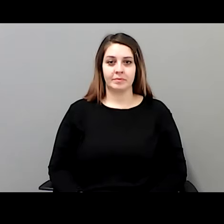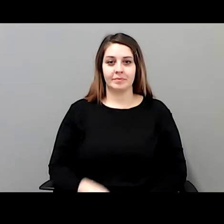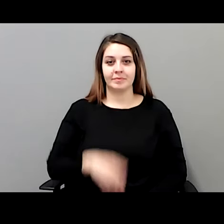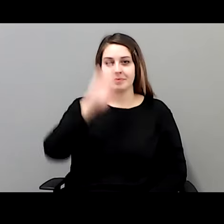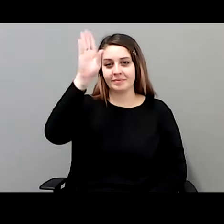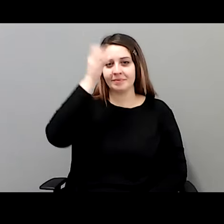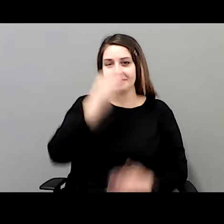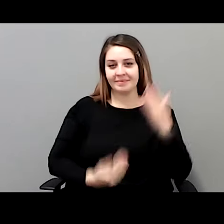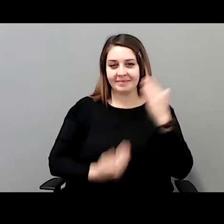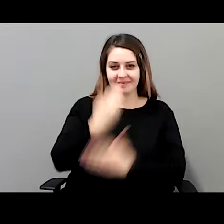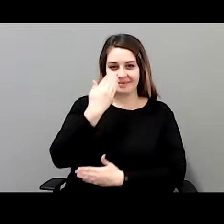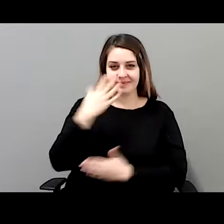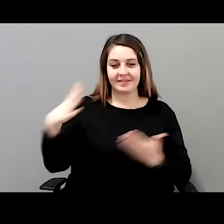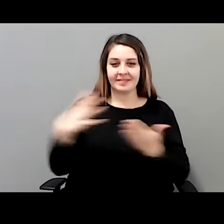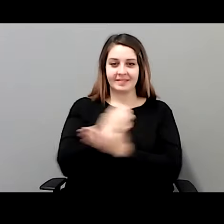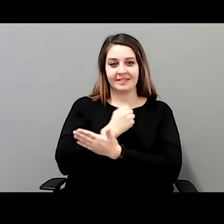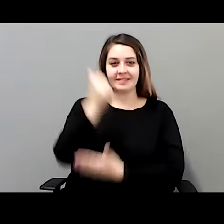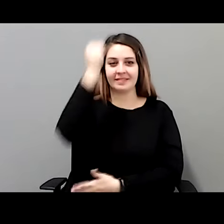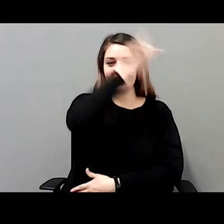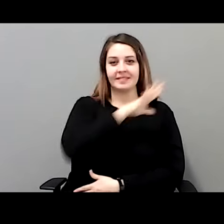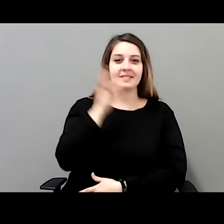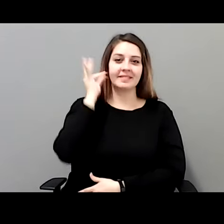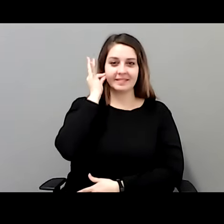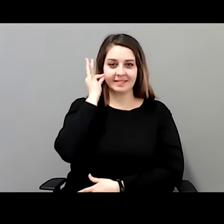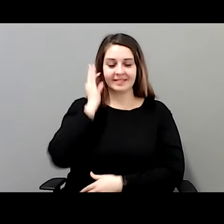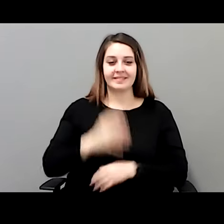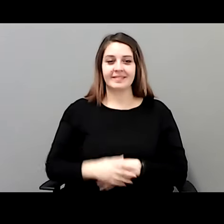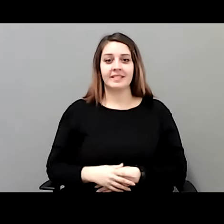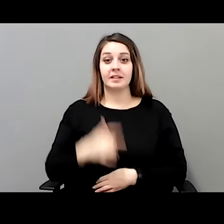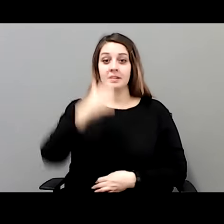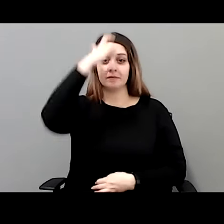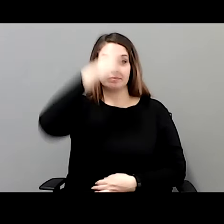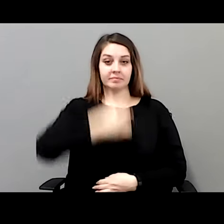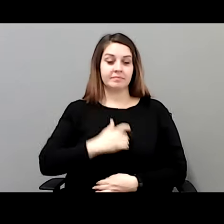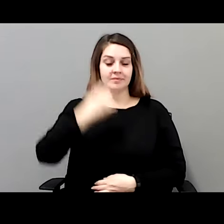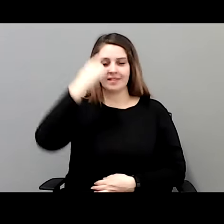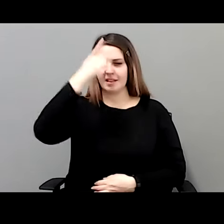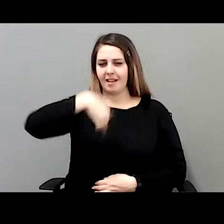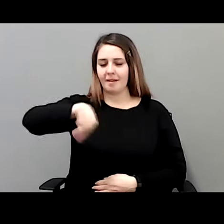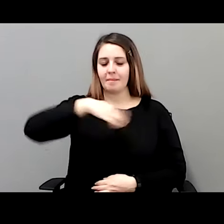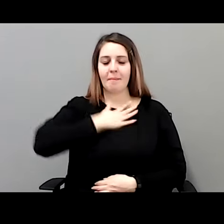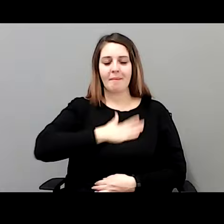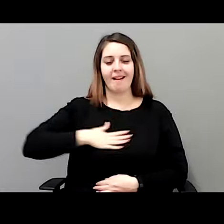Muy buenos días a todos y a todas. Para mí, sabéis que es un placer